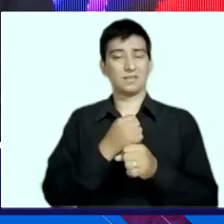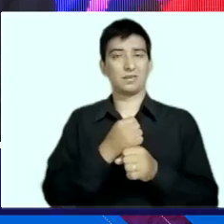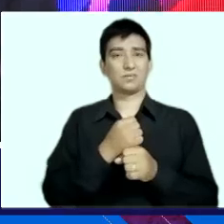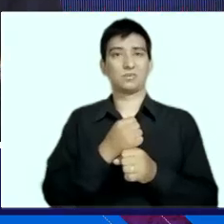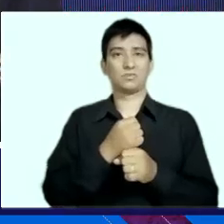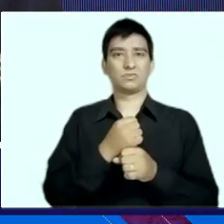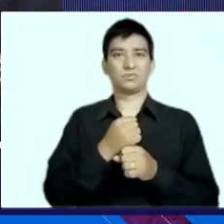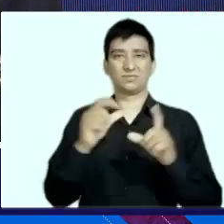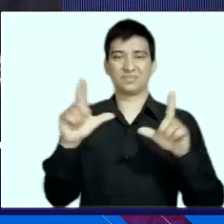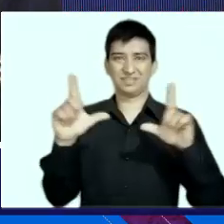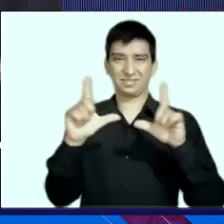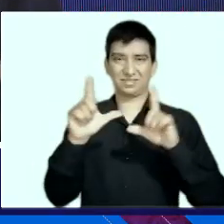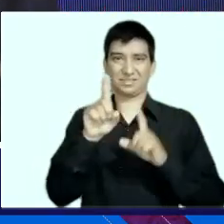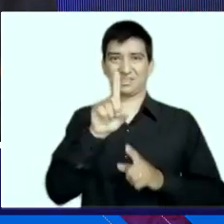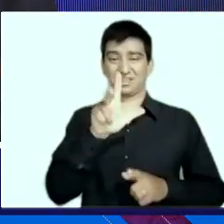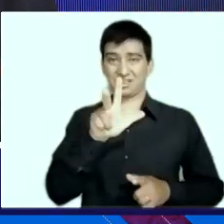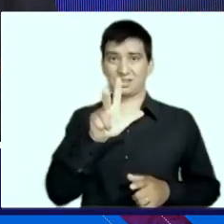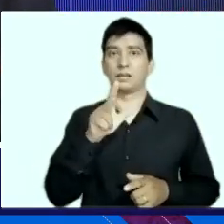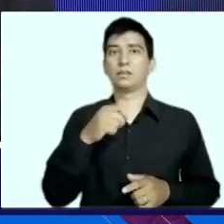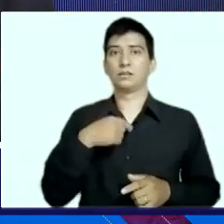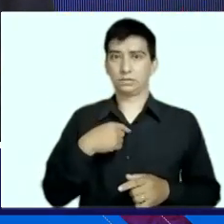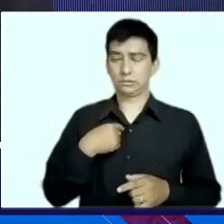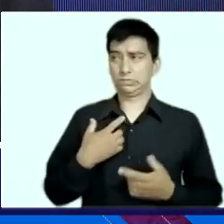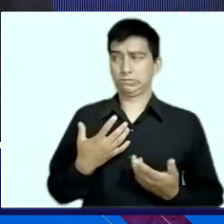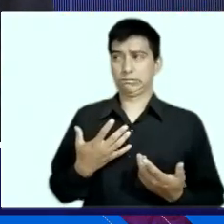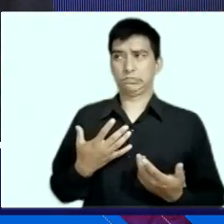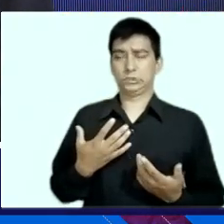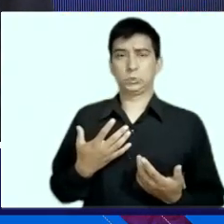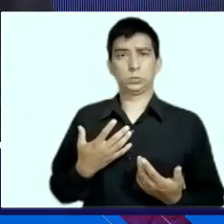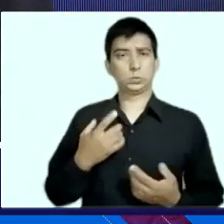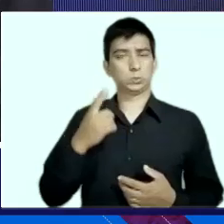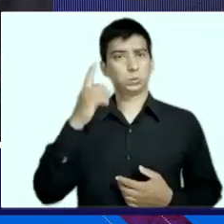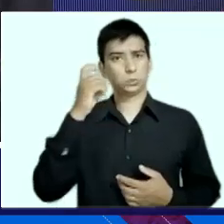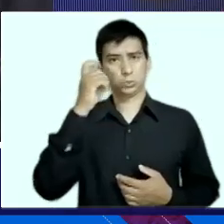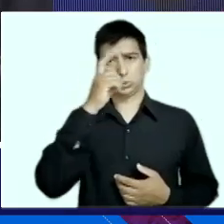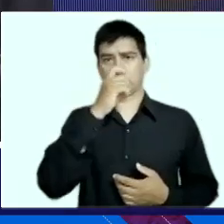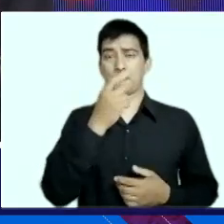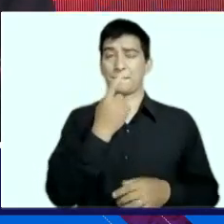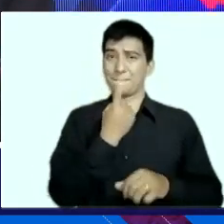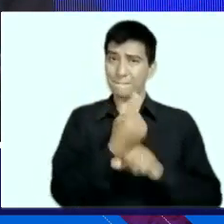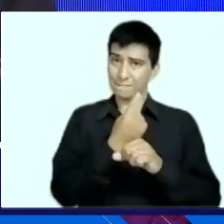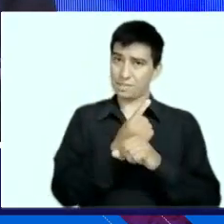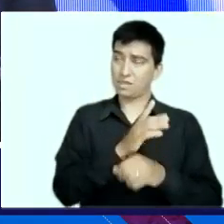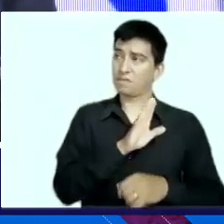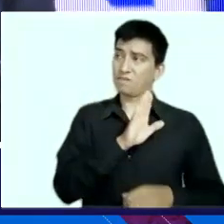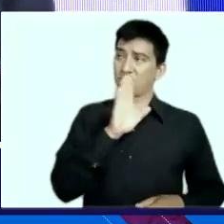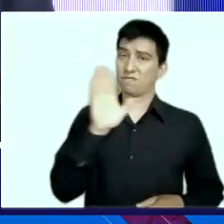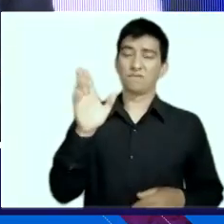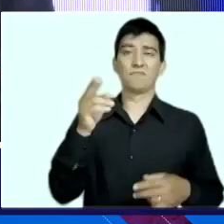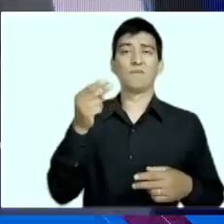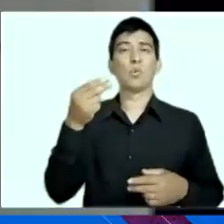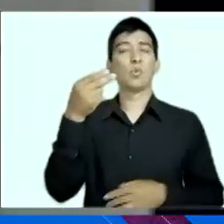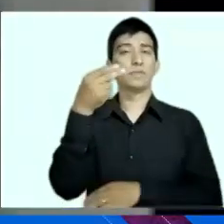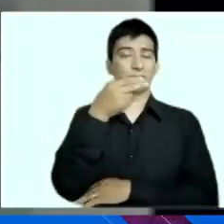seguí todo el circuito. Fue durísimo lo que vivíamos, porque primero ellos van a un hotel de Tobatí. Ahí pasan